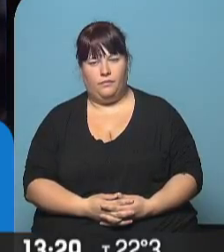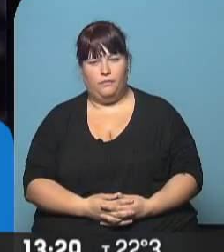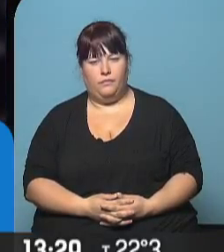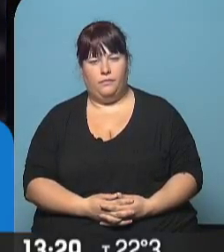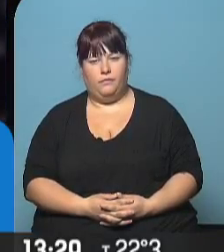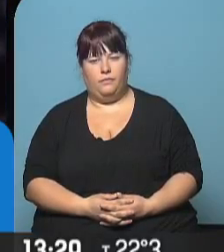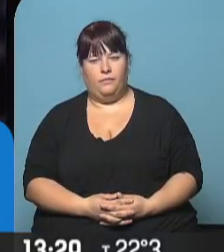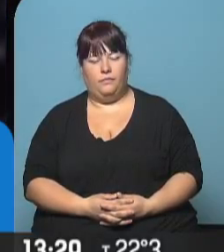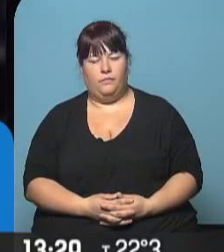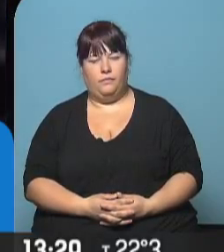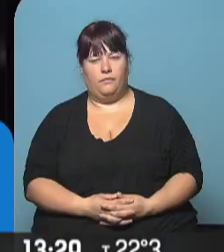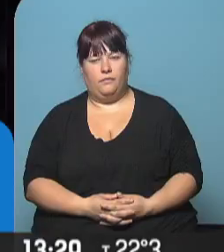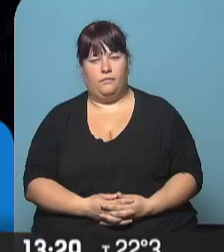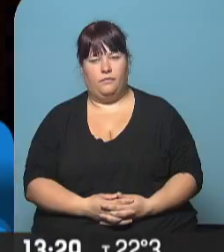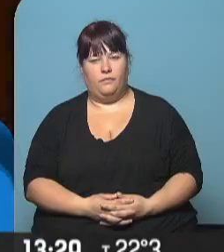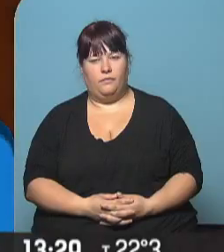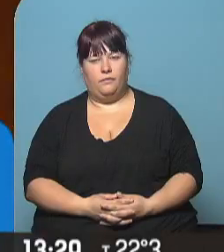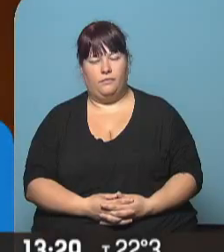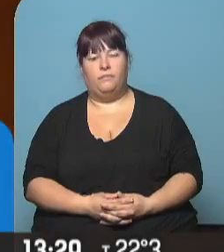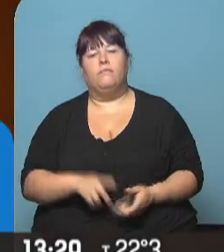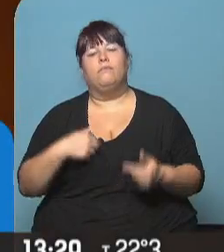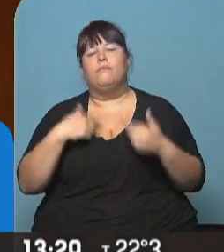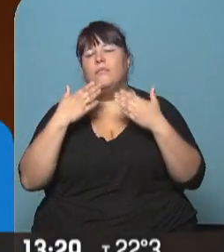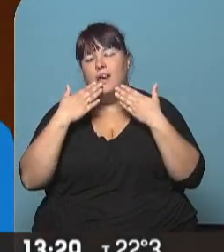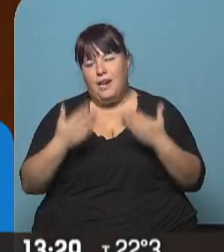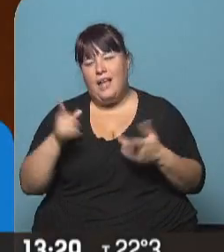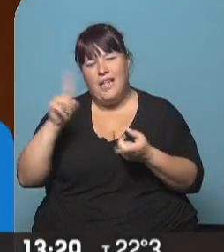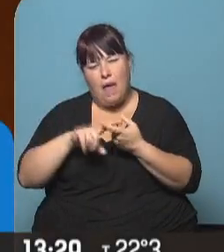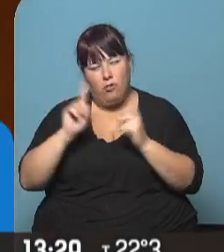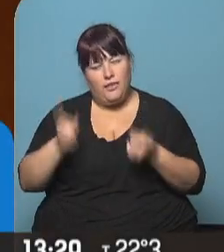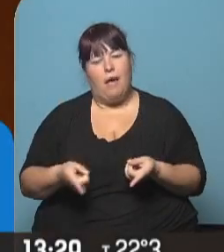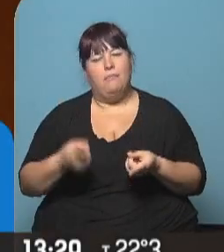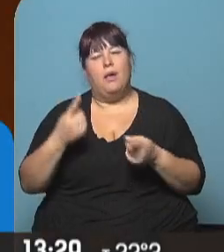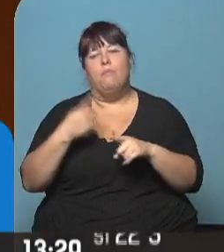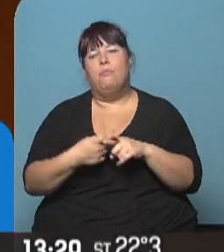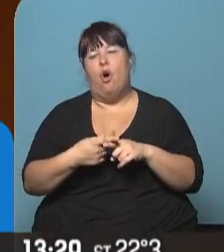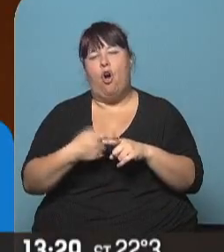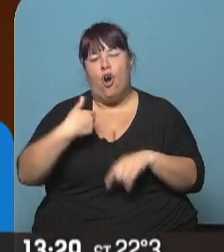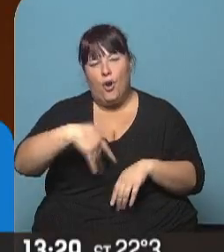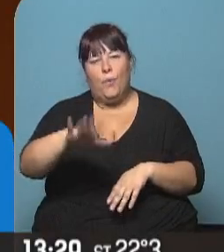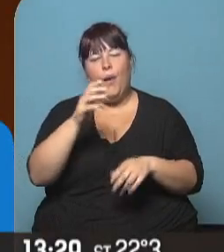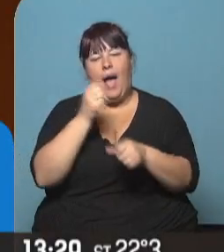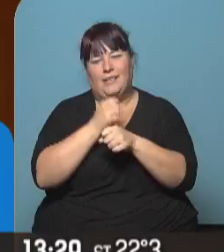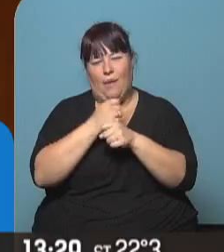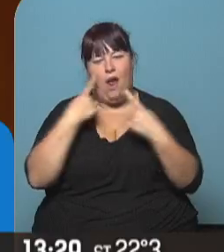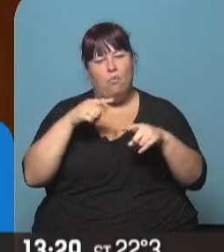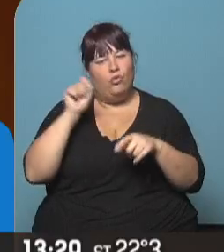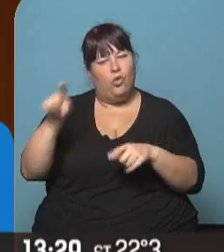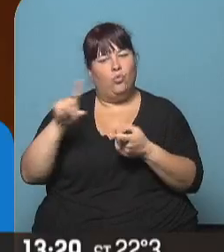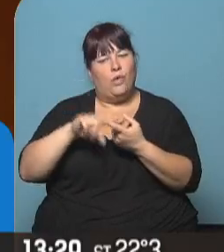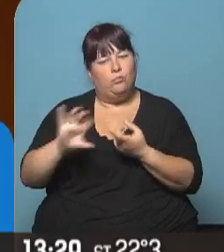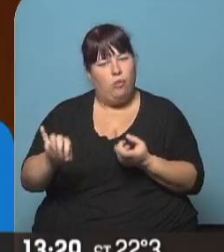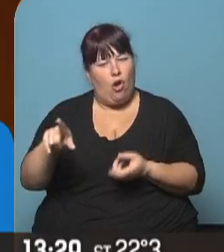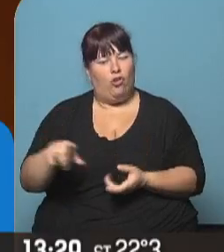que me quieras. Estaba agradecida también por lo que íbamos a hacer con la música de su